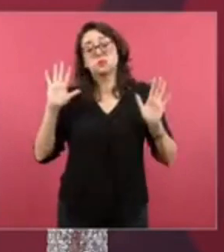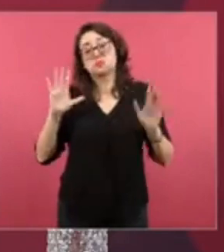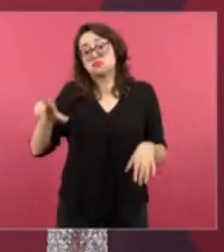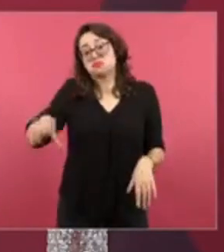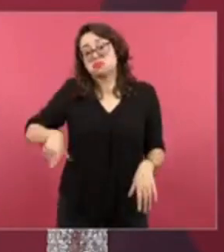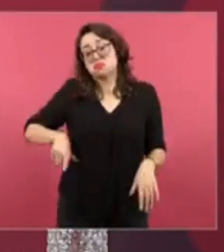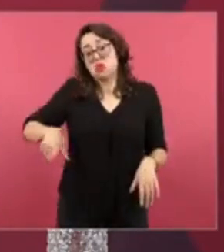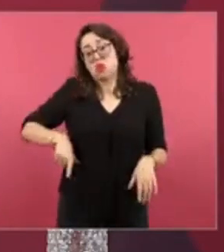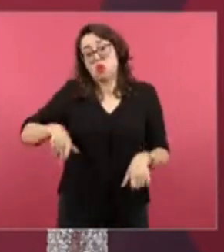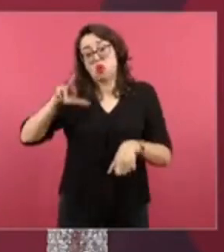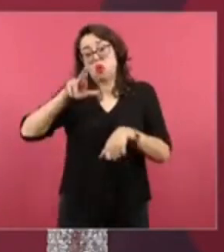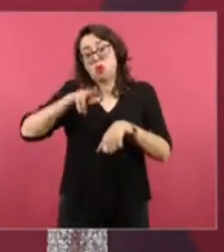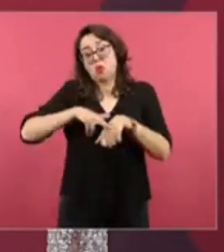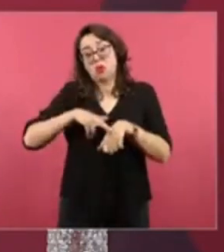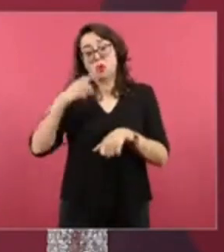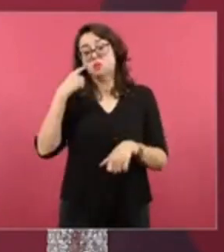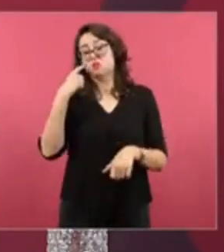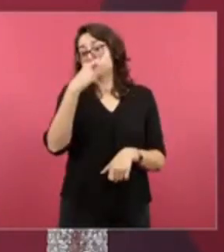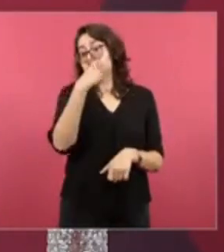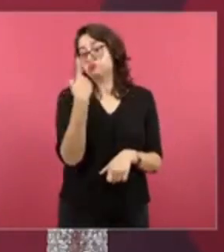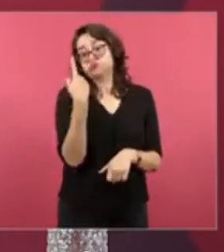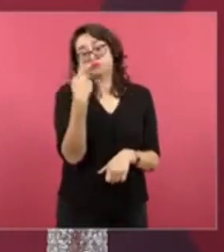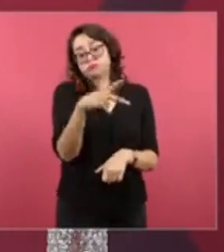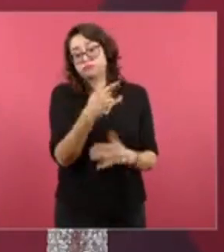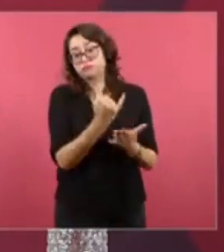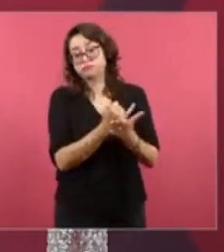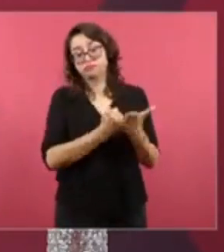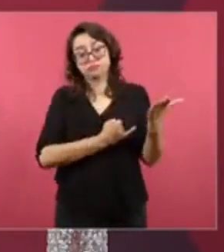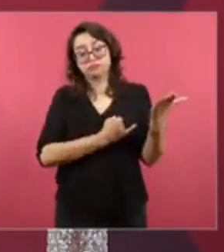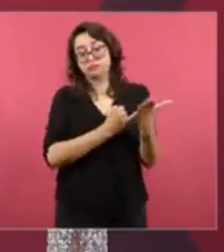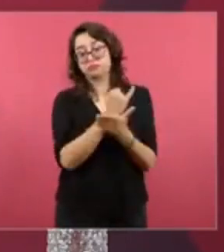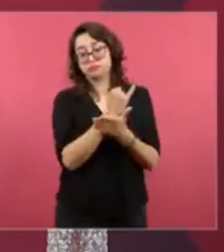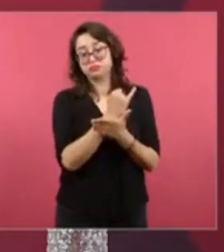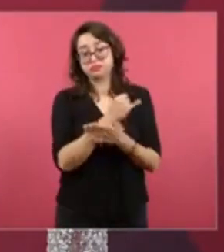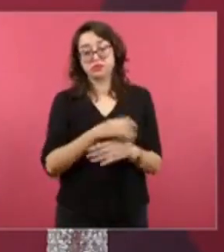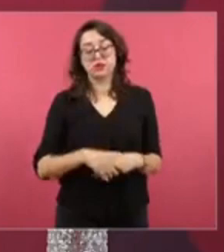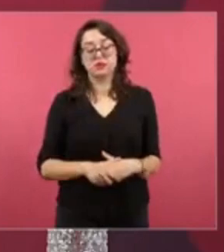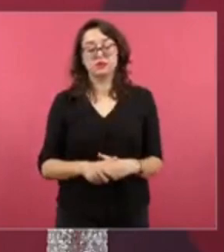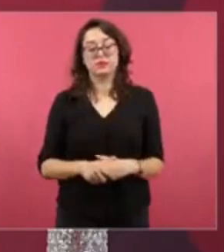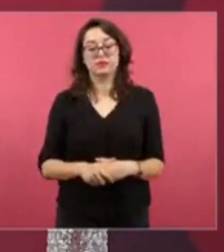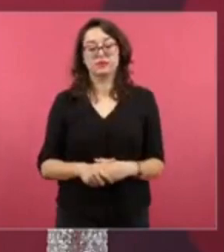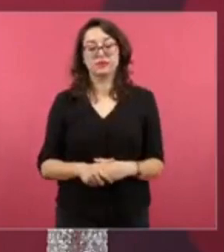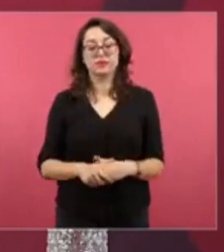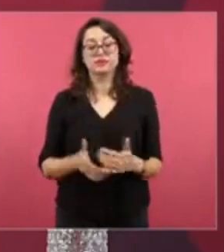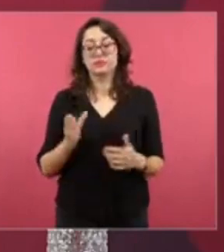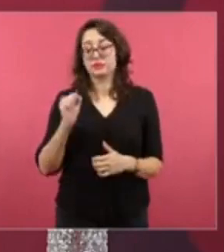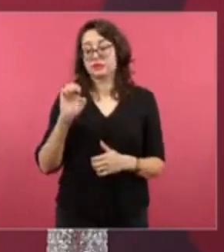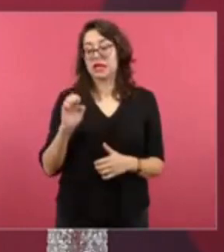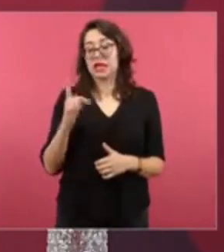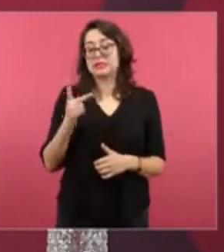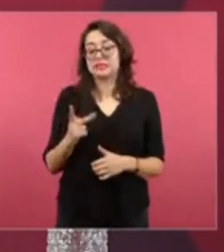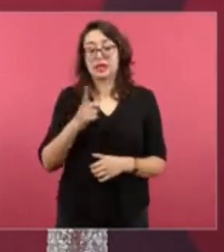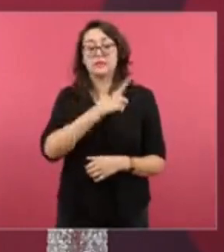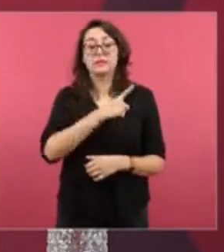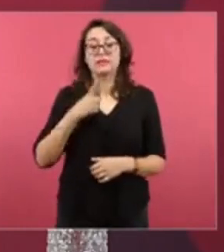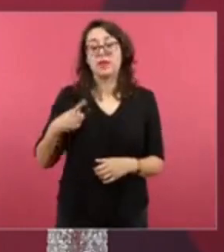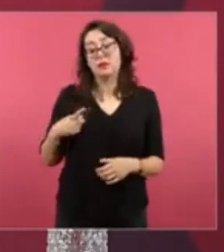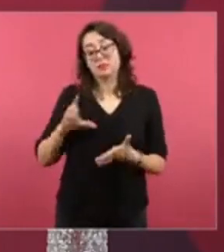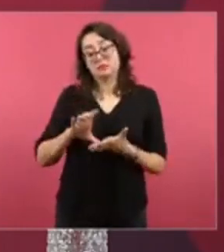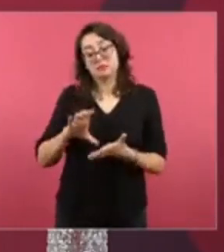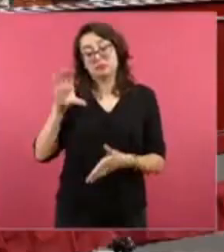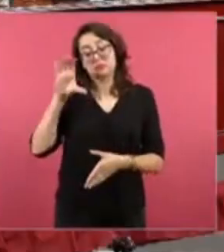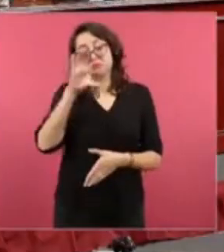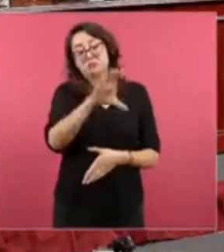a ver, son decisiones que se tendrán que tomar. La facultad es de la Secretaría de Educación Pública y está cumpliendo con